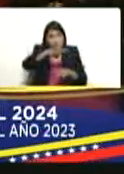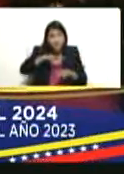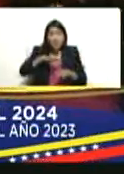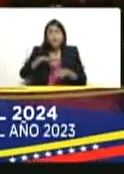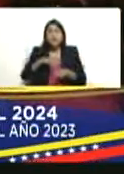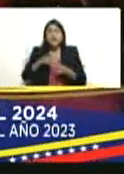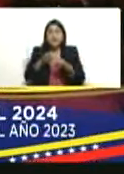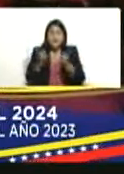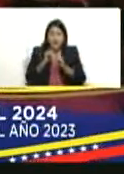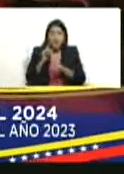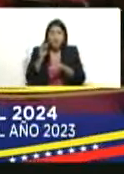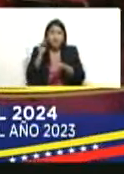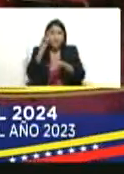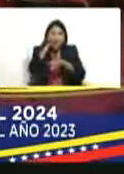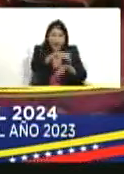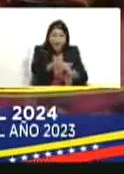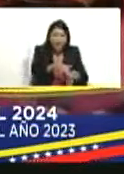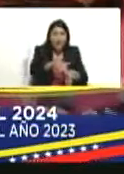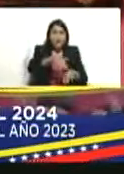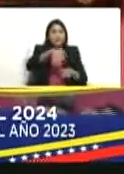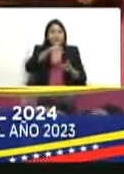foto.